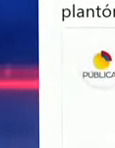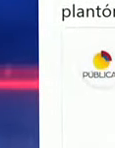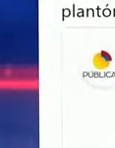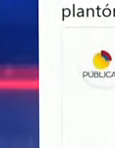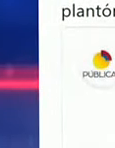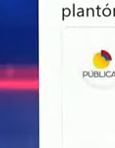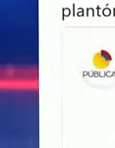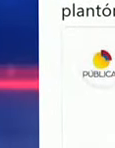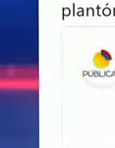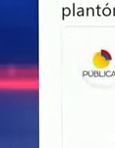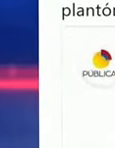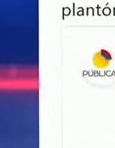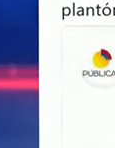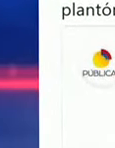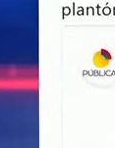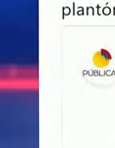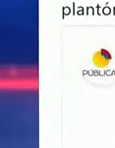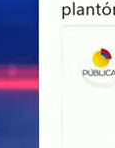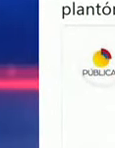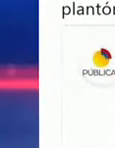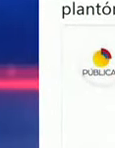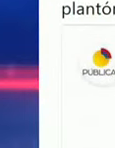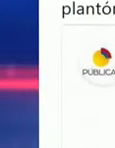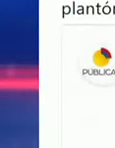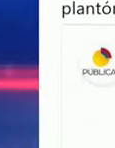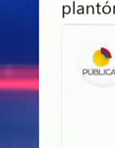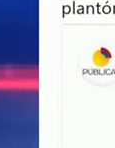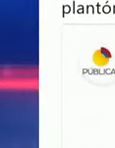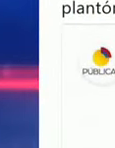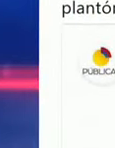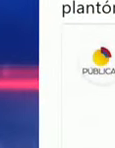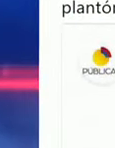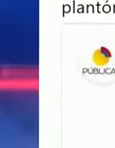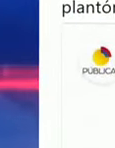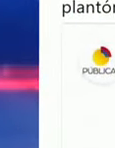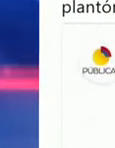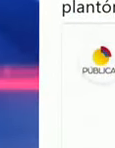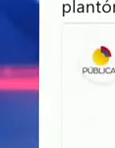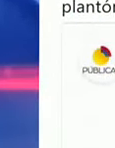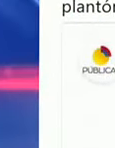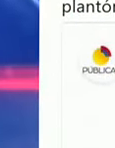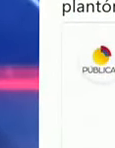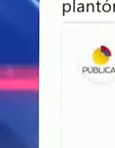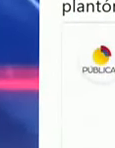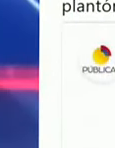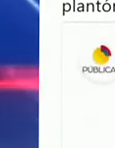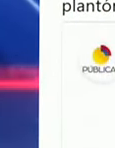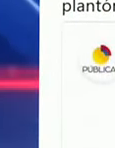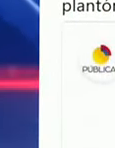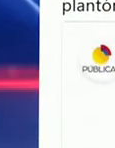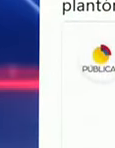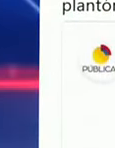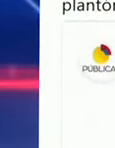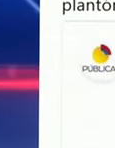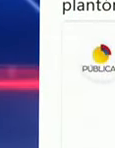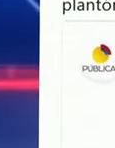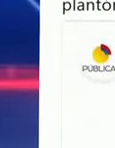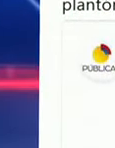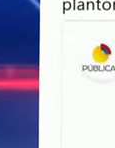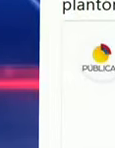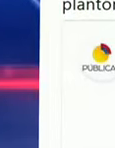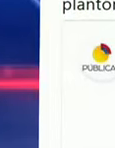criaturas? Debemos luchar por nuestros niños. Los violan, los matan sin motivo. Este jueves estaremos en la Fiscalía de Guayas a las